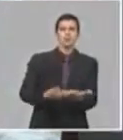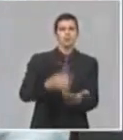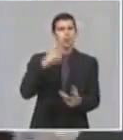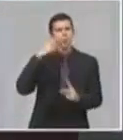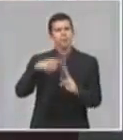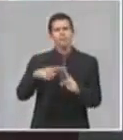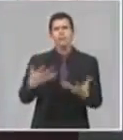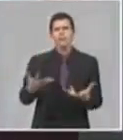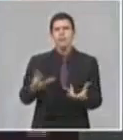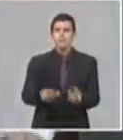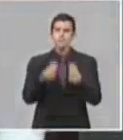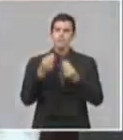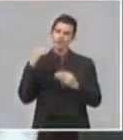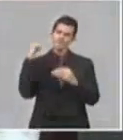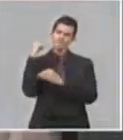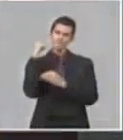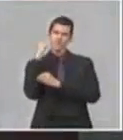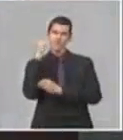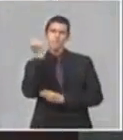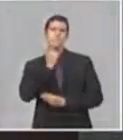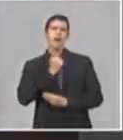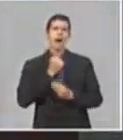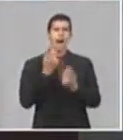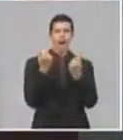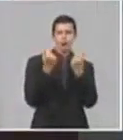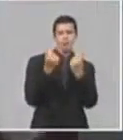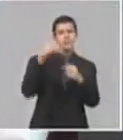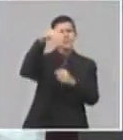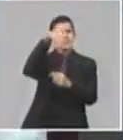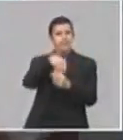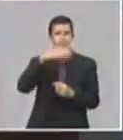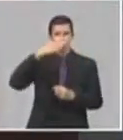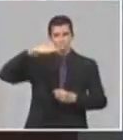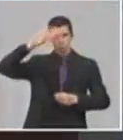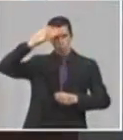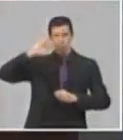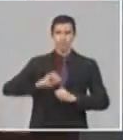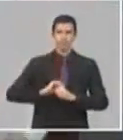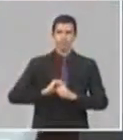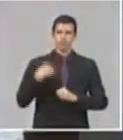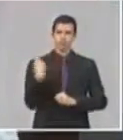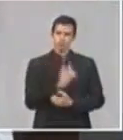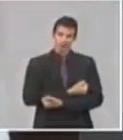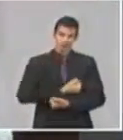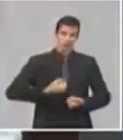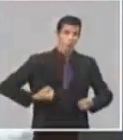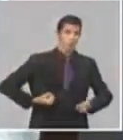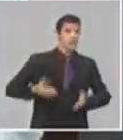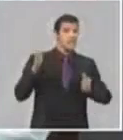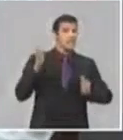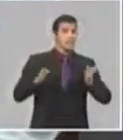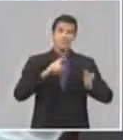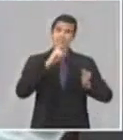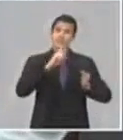no sólo para resistir sino también para salir adelante y avanzar y desarrollar